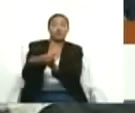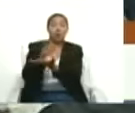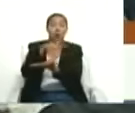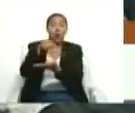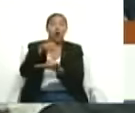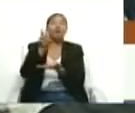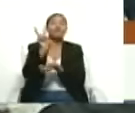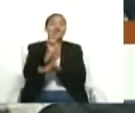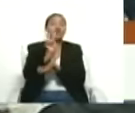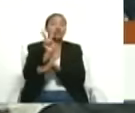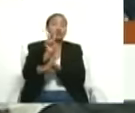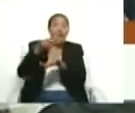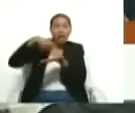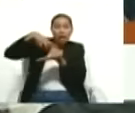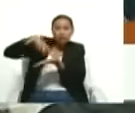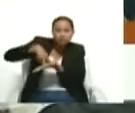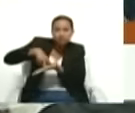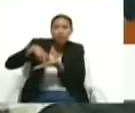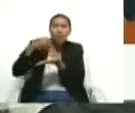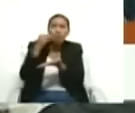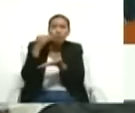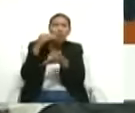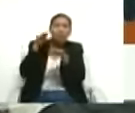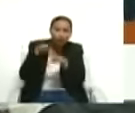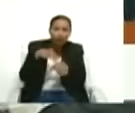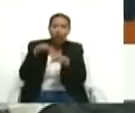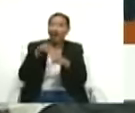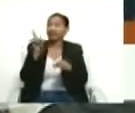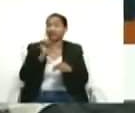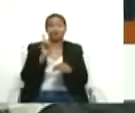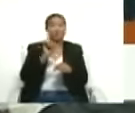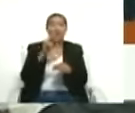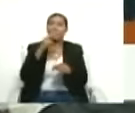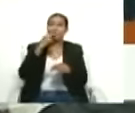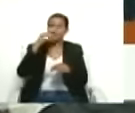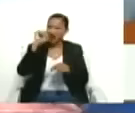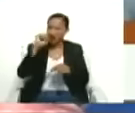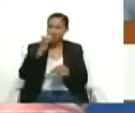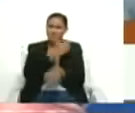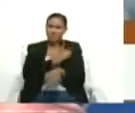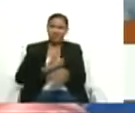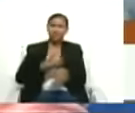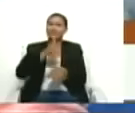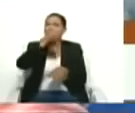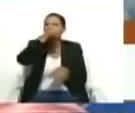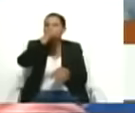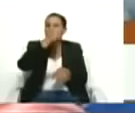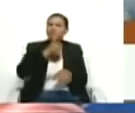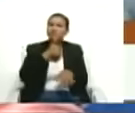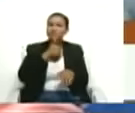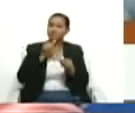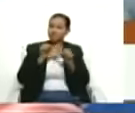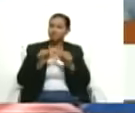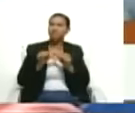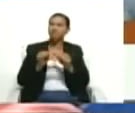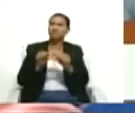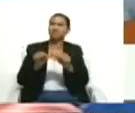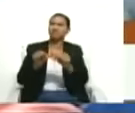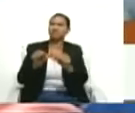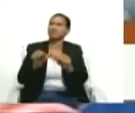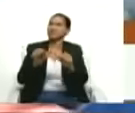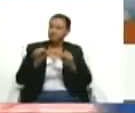el presidente Nicolás Maduro no aguantaría tanta presión. Y es de la más dura, ustedes lo